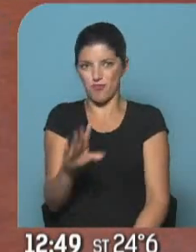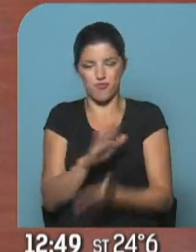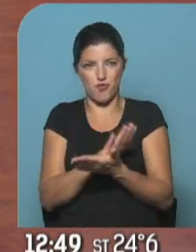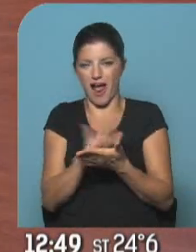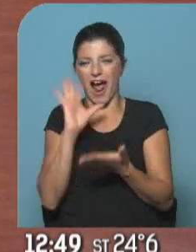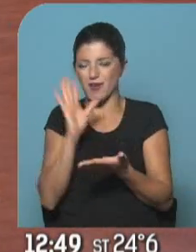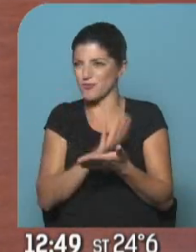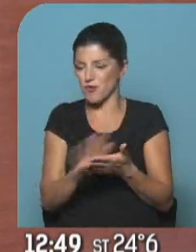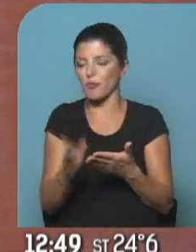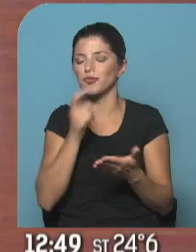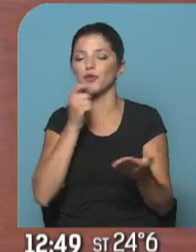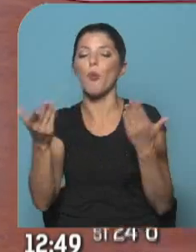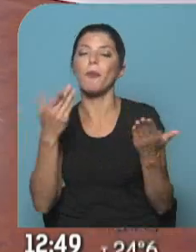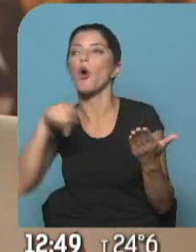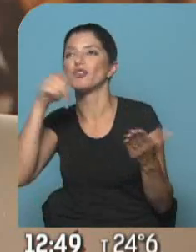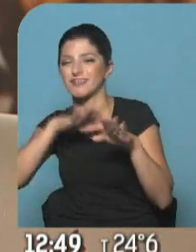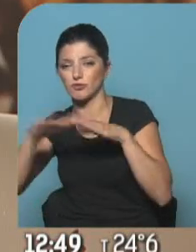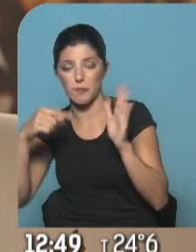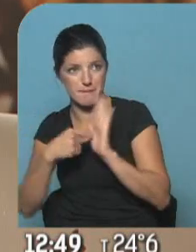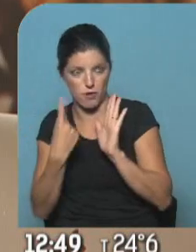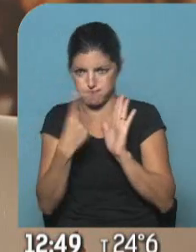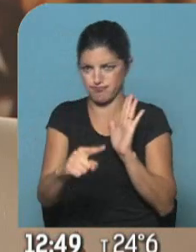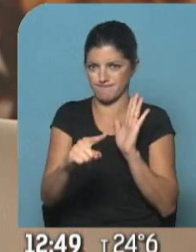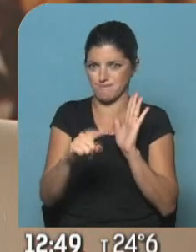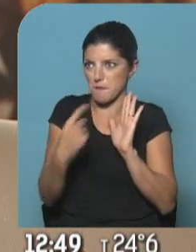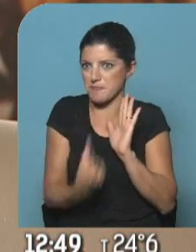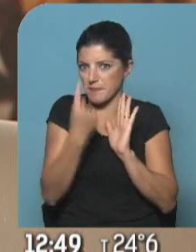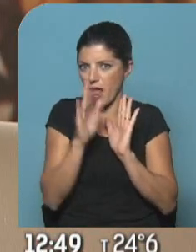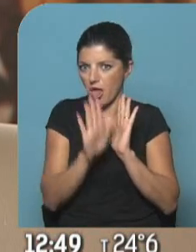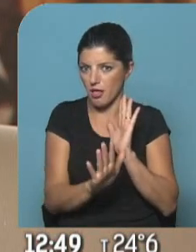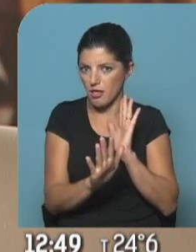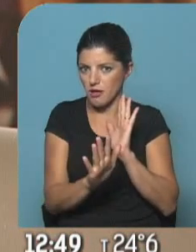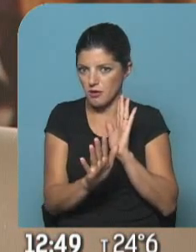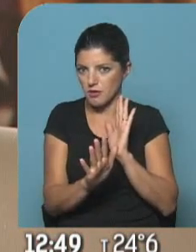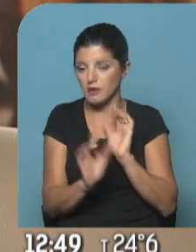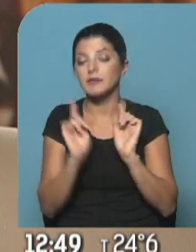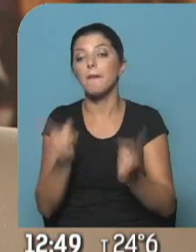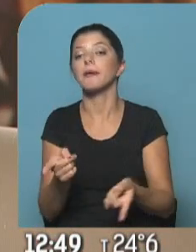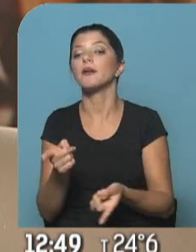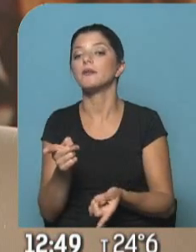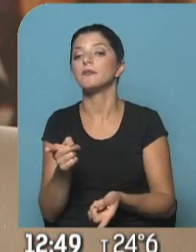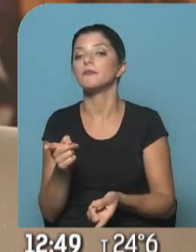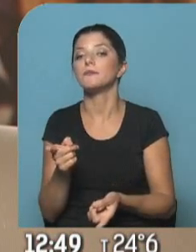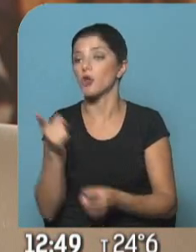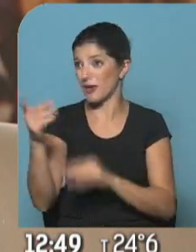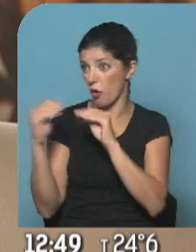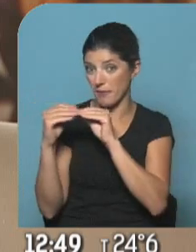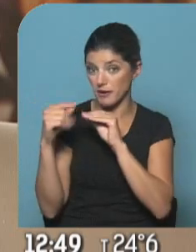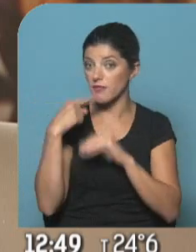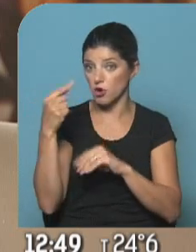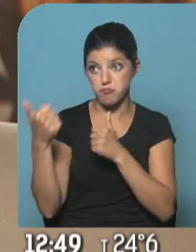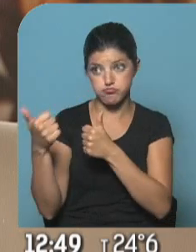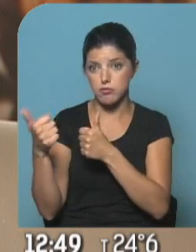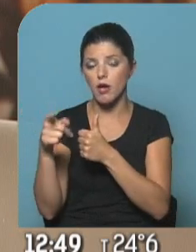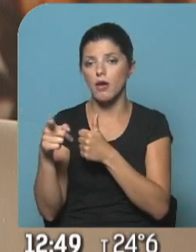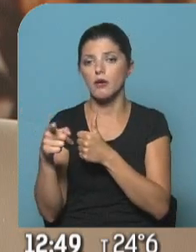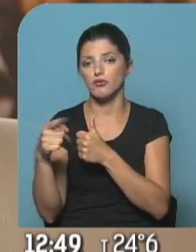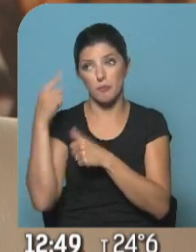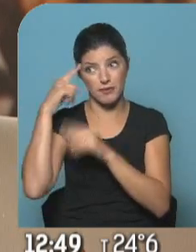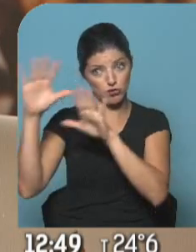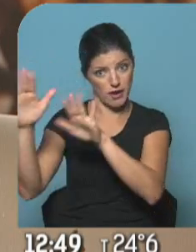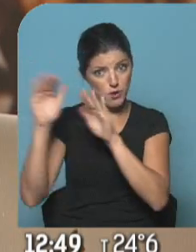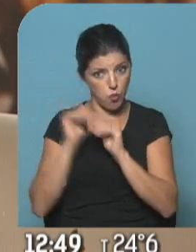otras situaciones, pero es inédito y en un país donde yo comparto lo que decía Natalia, llega al cambio de gobierno